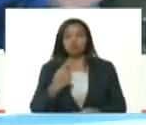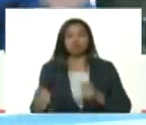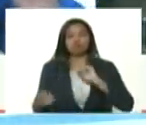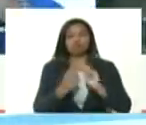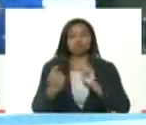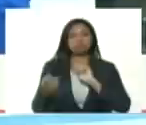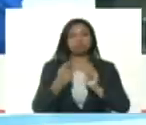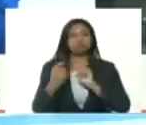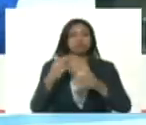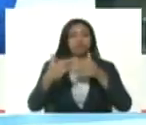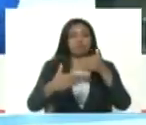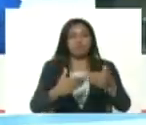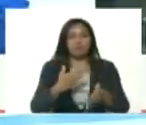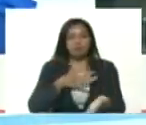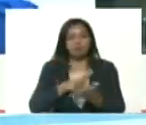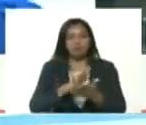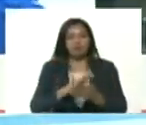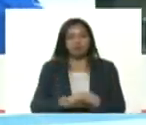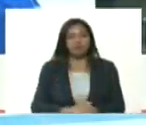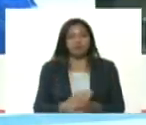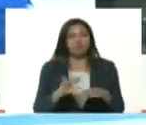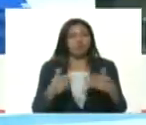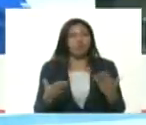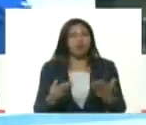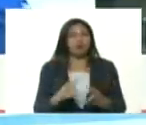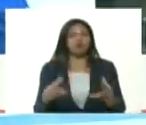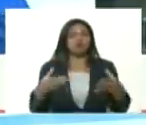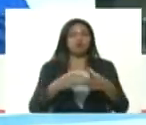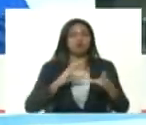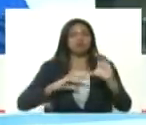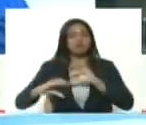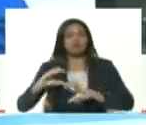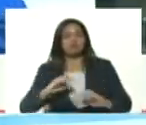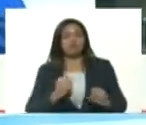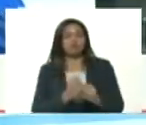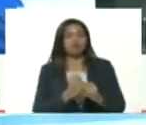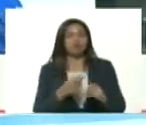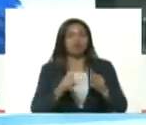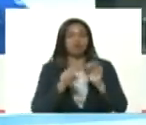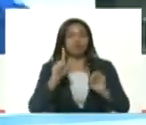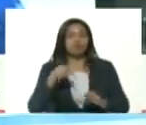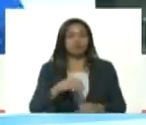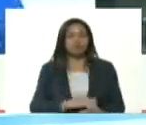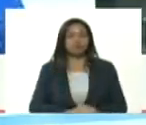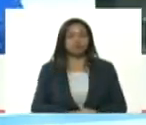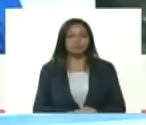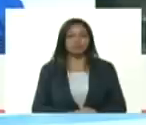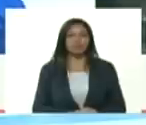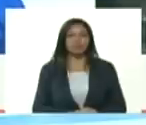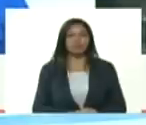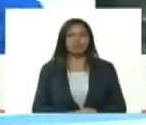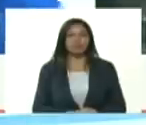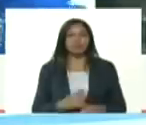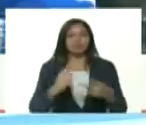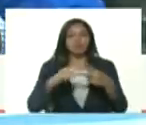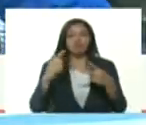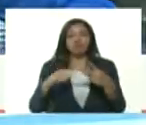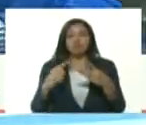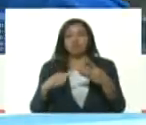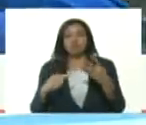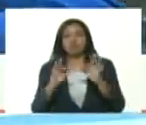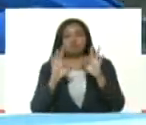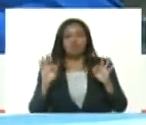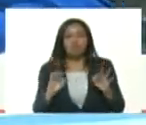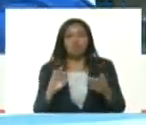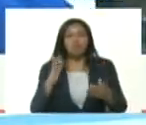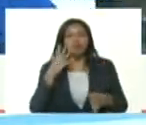ya más adelante. ¿Cuáles son los escenarios? Ya la comisión científica está trabajando. Escenario 1, 2, 3, ¿cómo